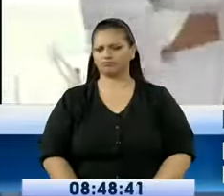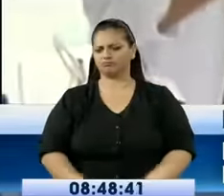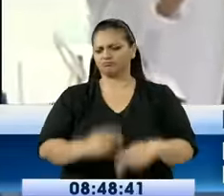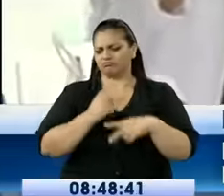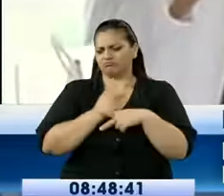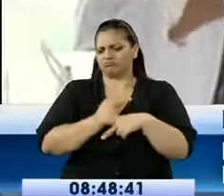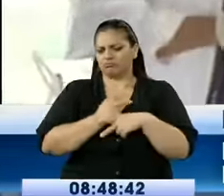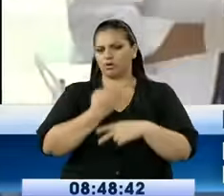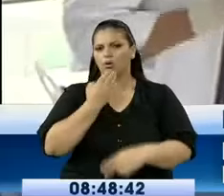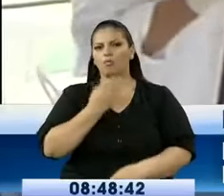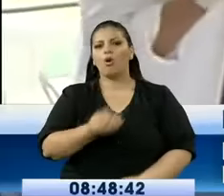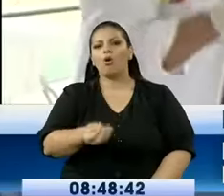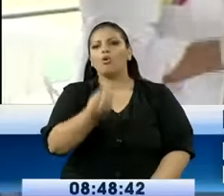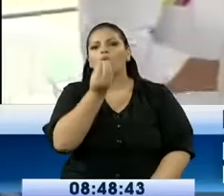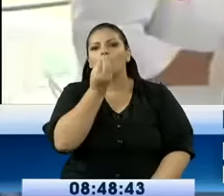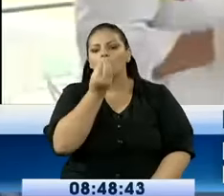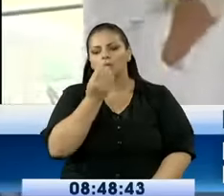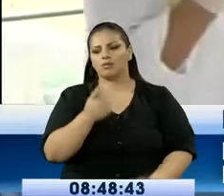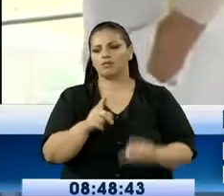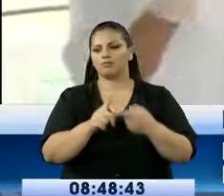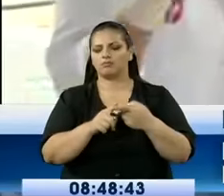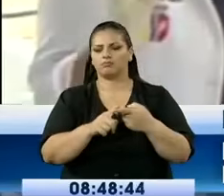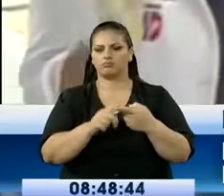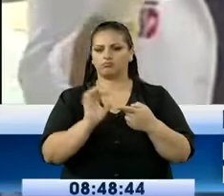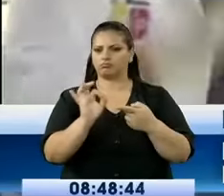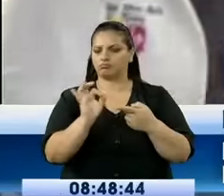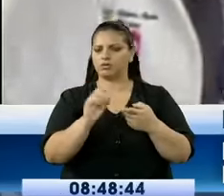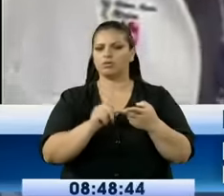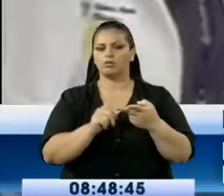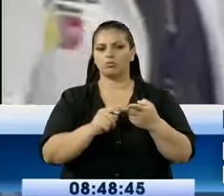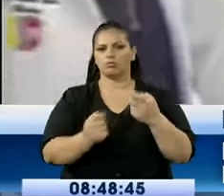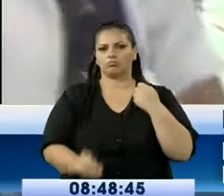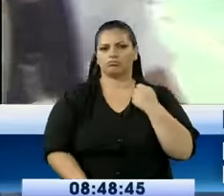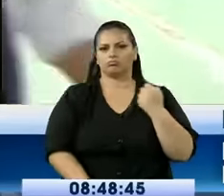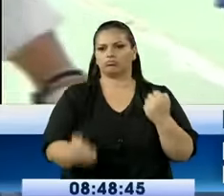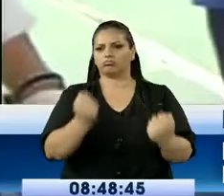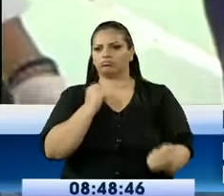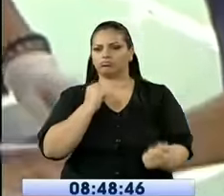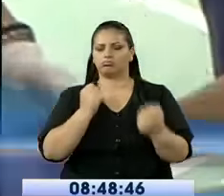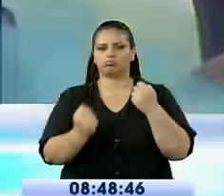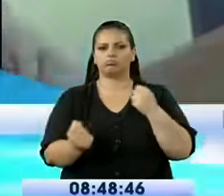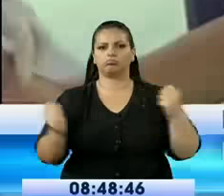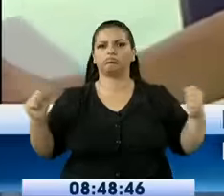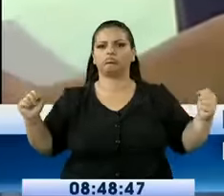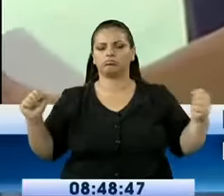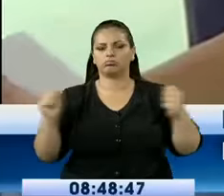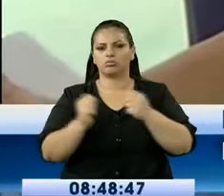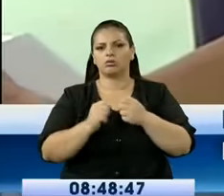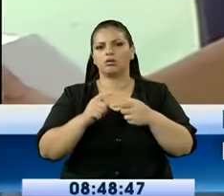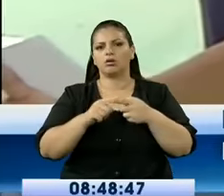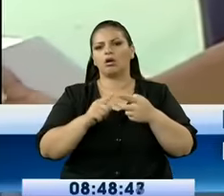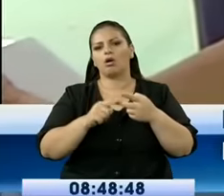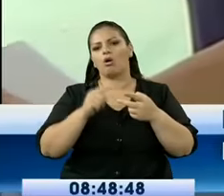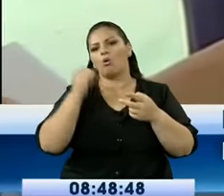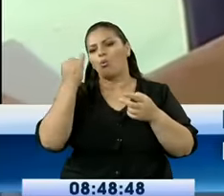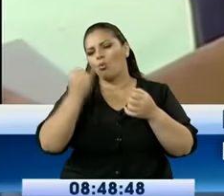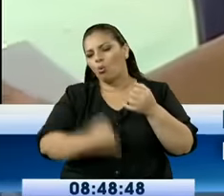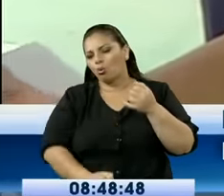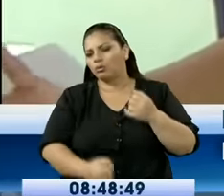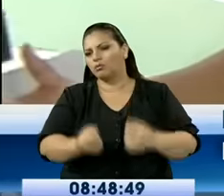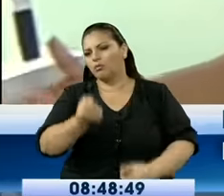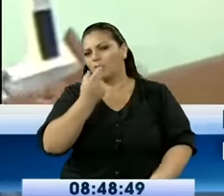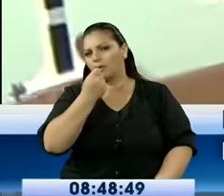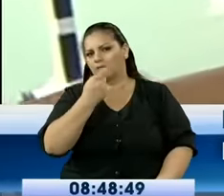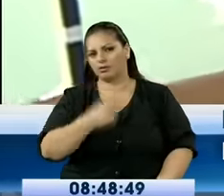Con la alimentación, la actividad física y en tercer lugar está el medicamento. Pero a veces el paciente cree lo contrario, que es el medicamento, ¿no? Sino